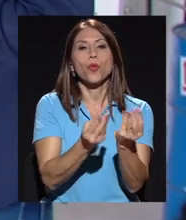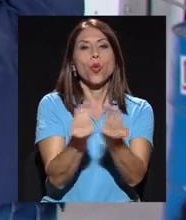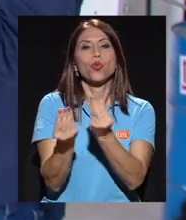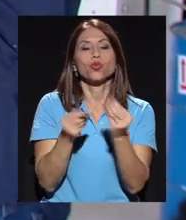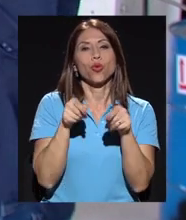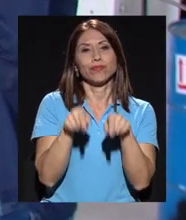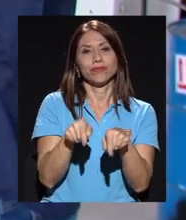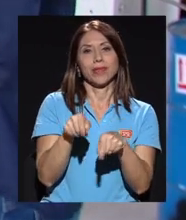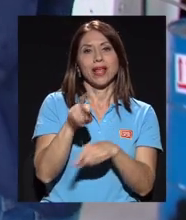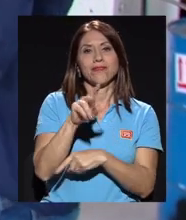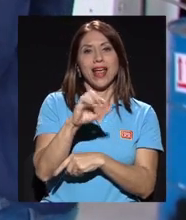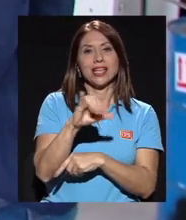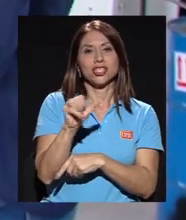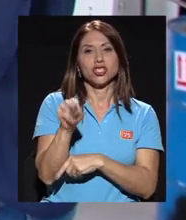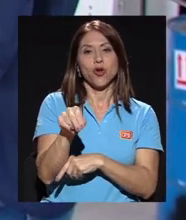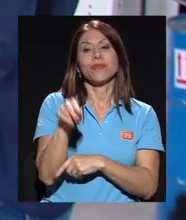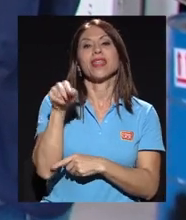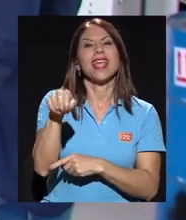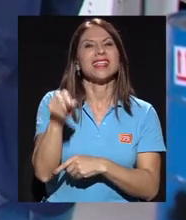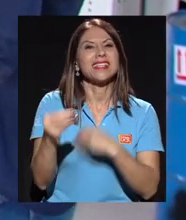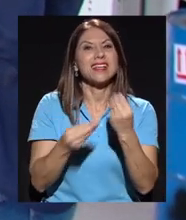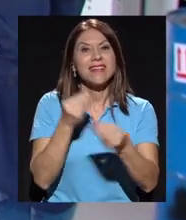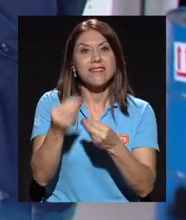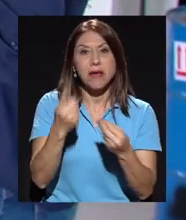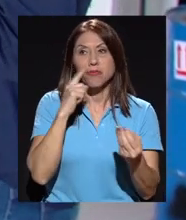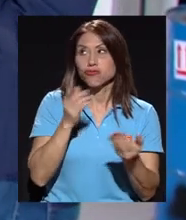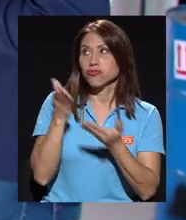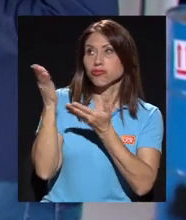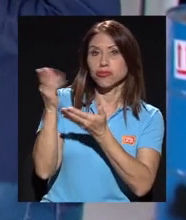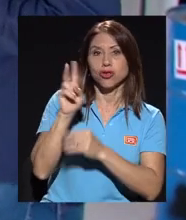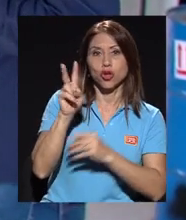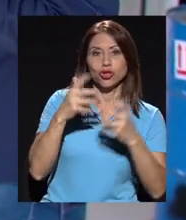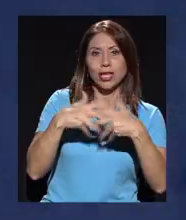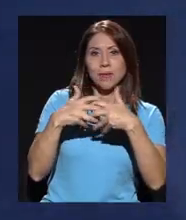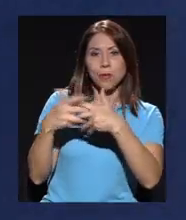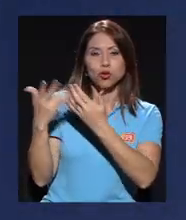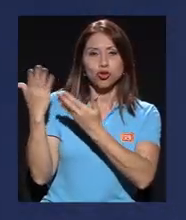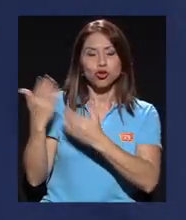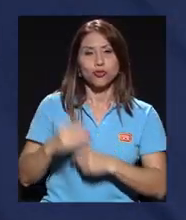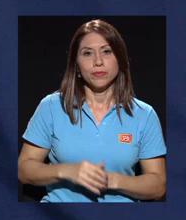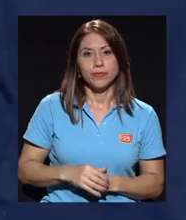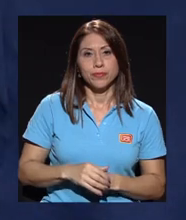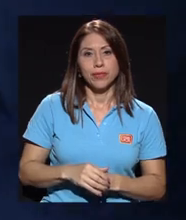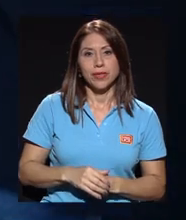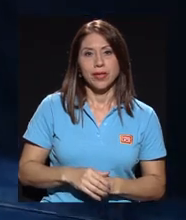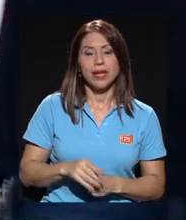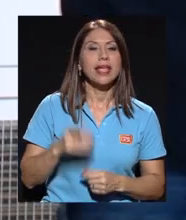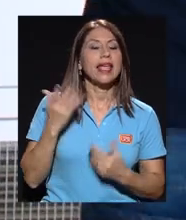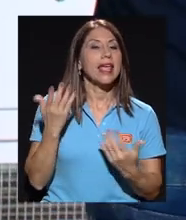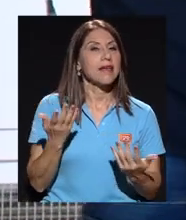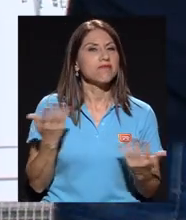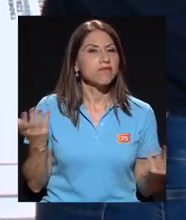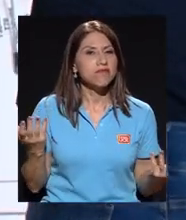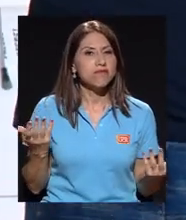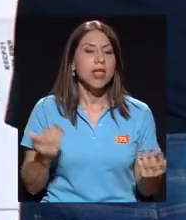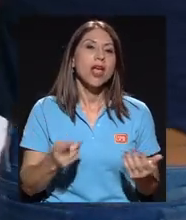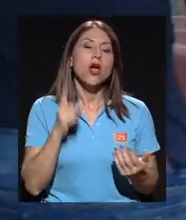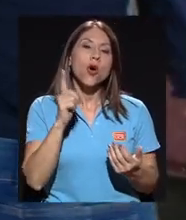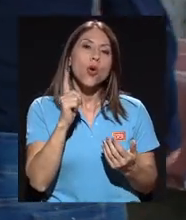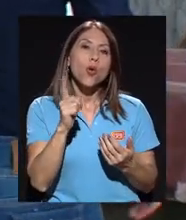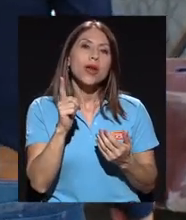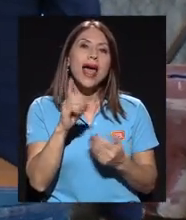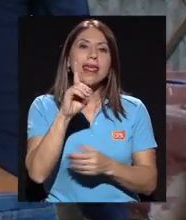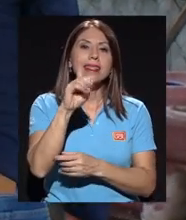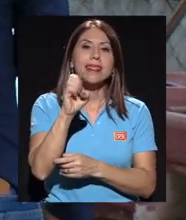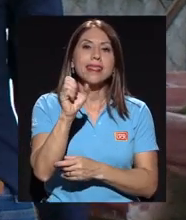reacción. Entonces, esa glicerina la vamos a hacer pasar por estos otros dos equipos, que consisten en una destilación